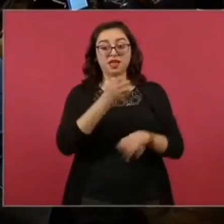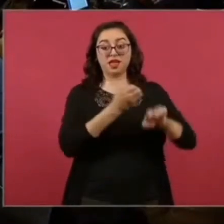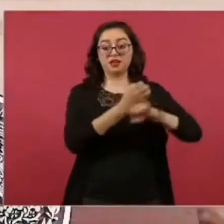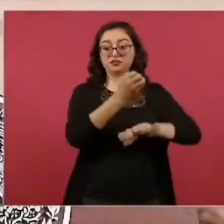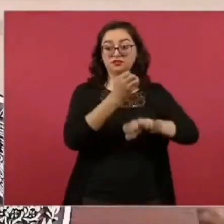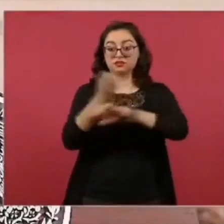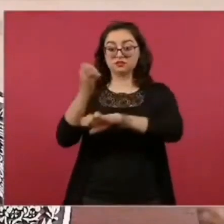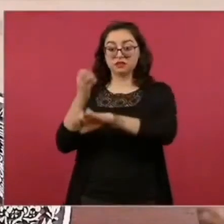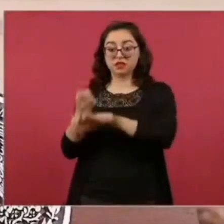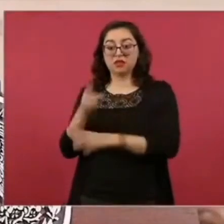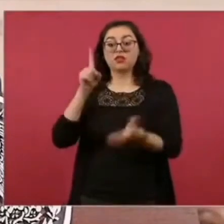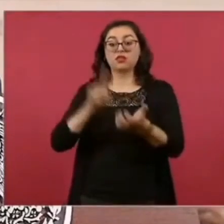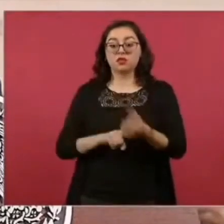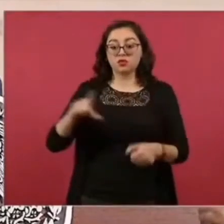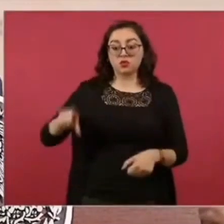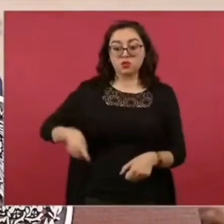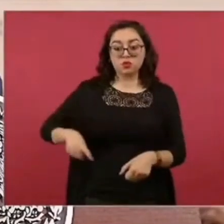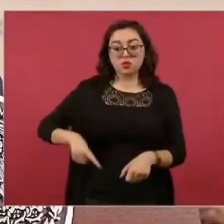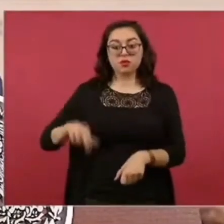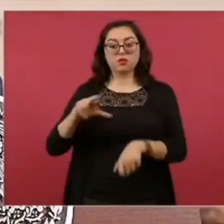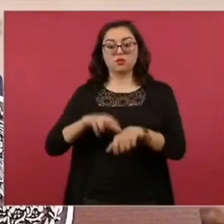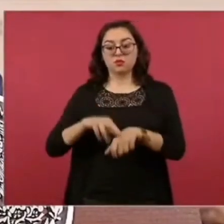electos mediante encuestas.